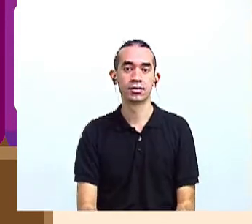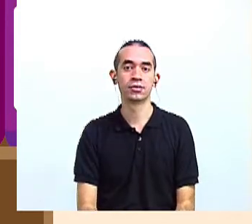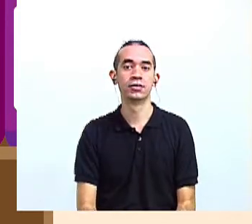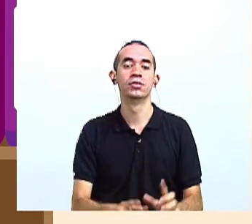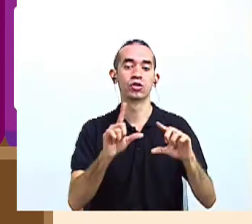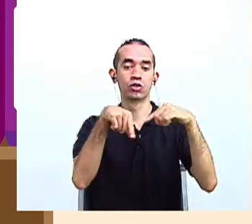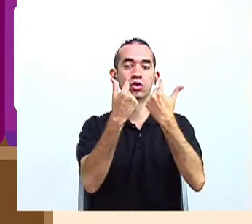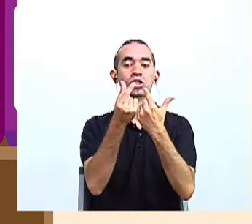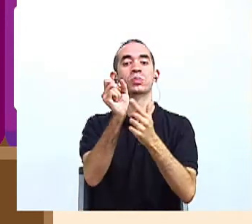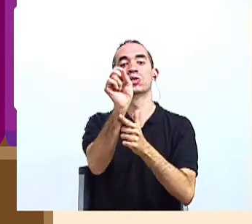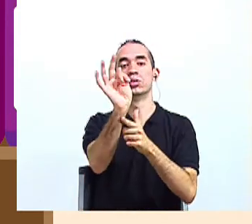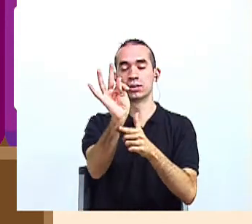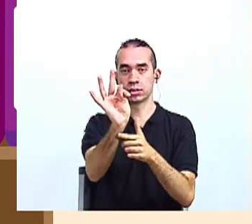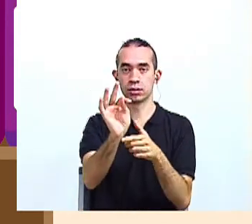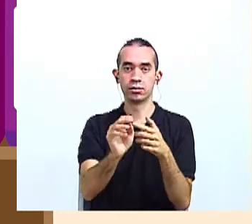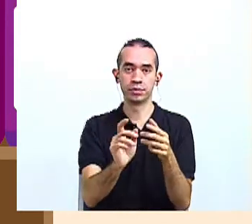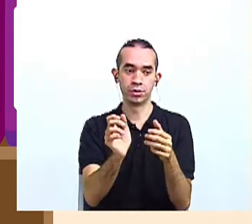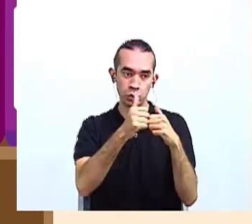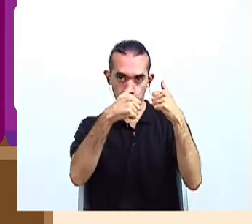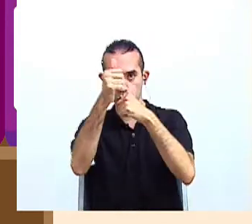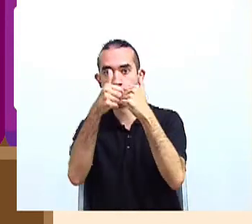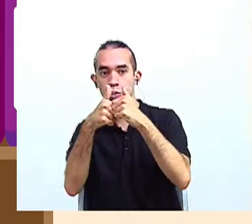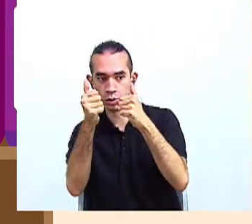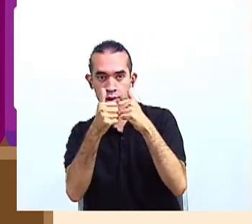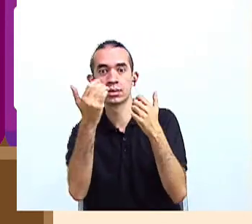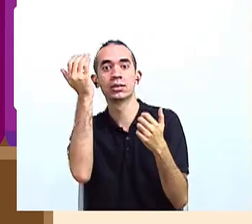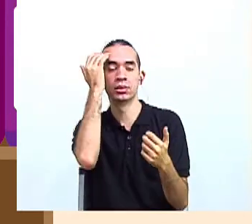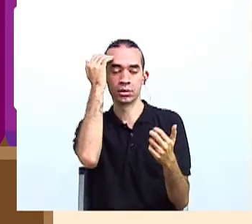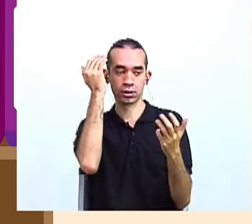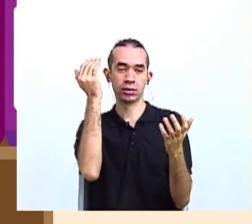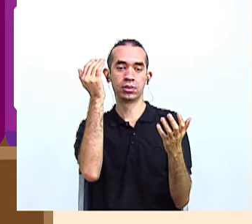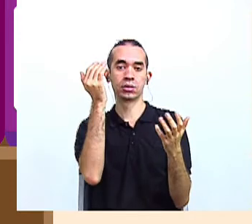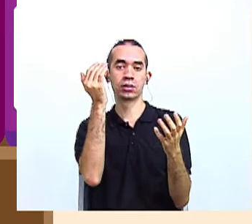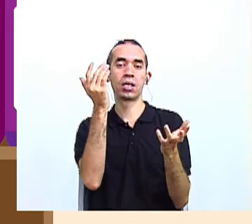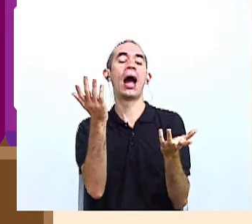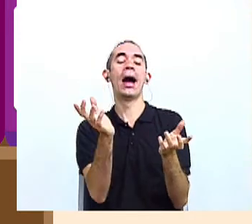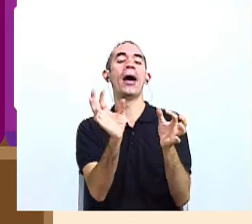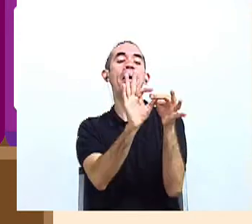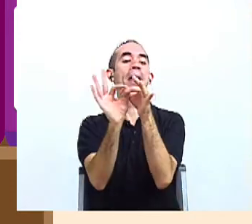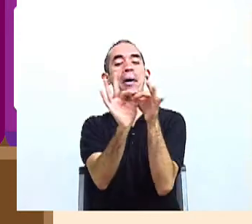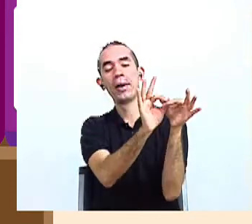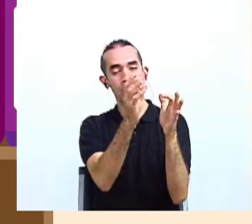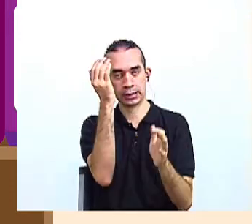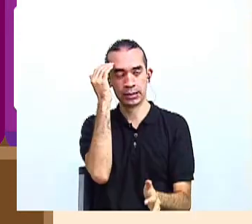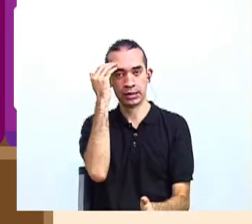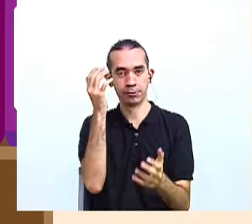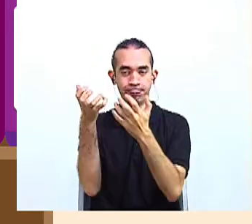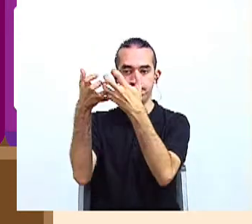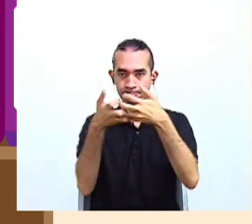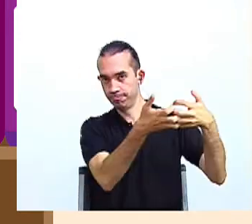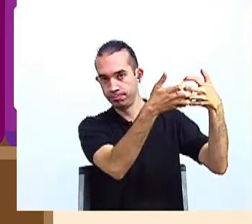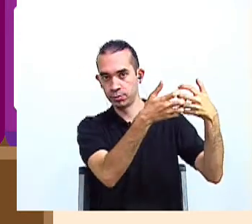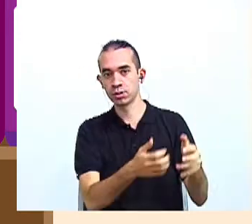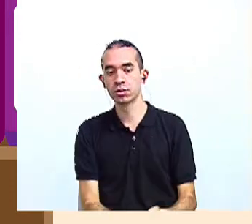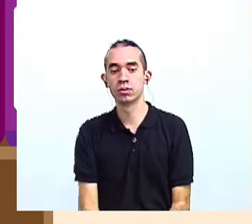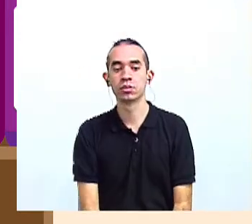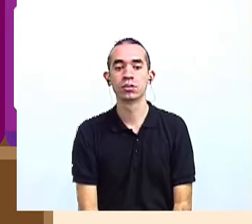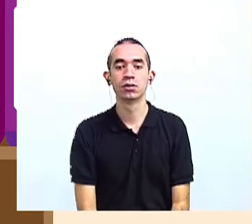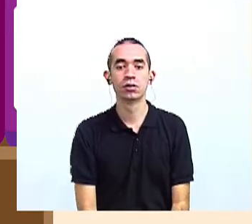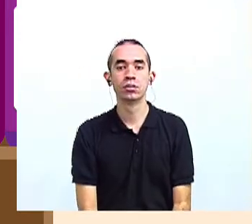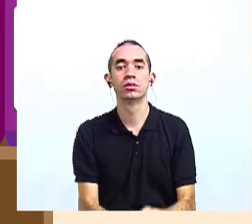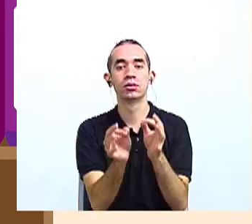grupo nominal, cómo se estructura, y hemos visto en qué consiste la concordancia. Estos dos